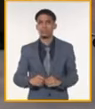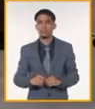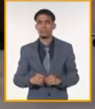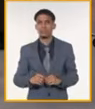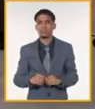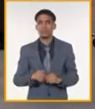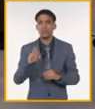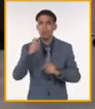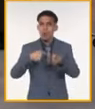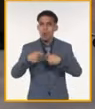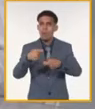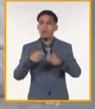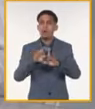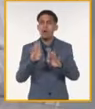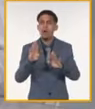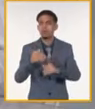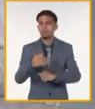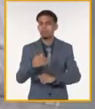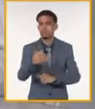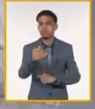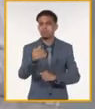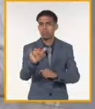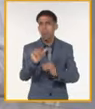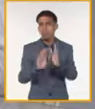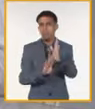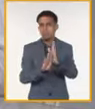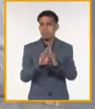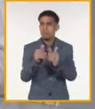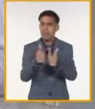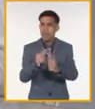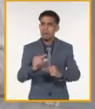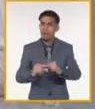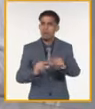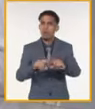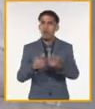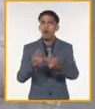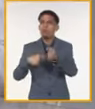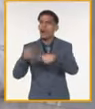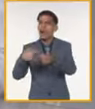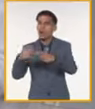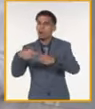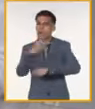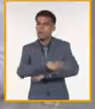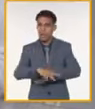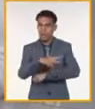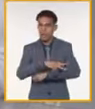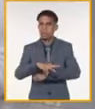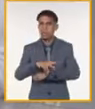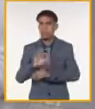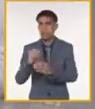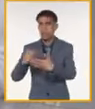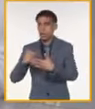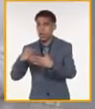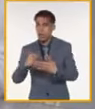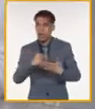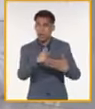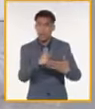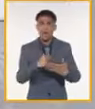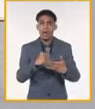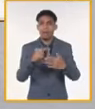comercio se ha ido desplazando en gran medida por la dinámica importadora y comercial de formas de gestión estatal